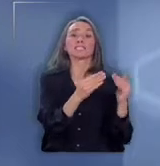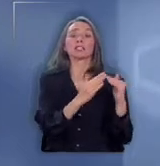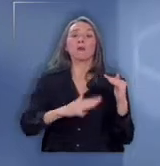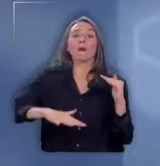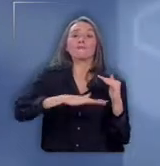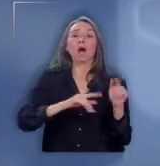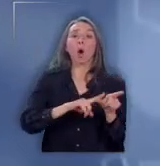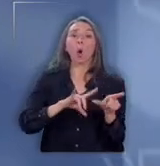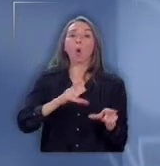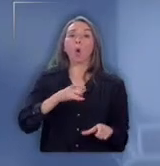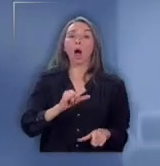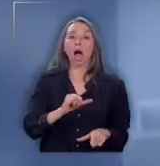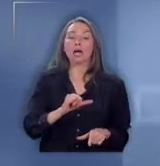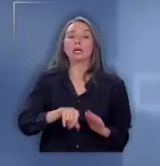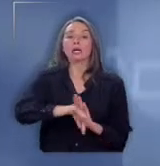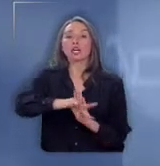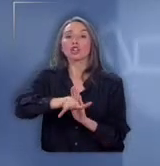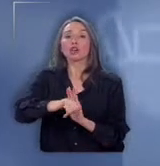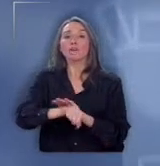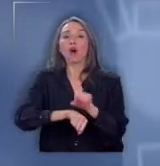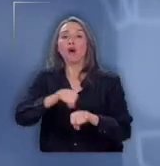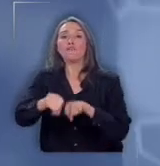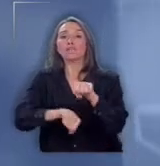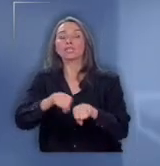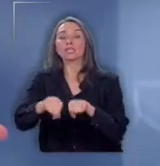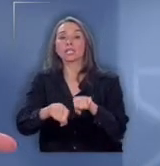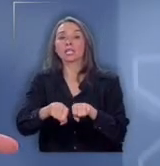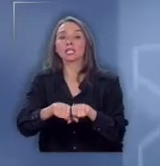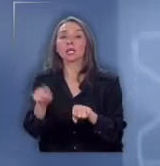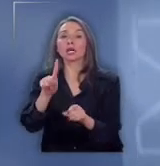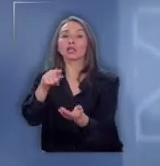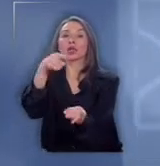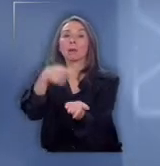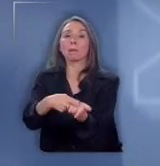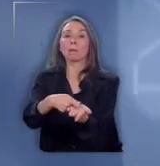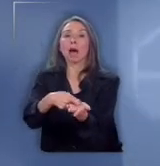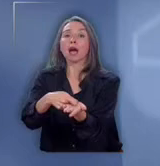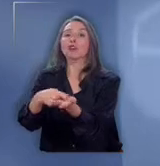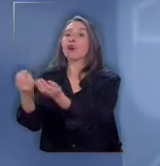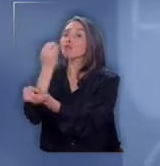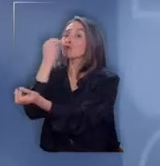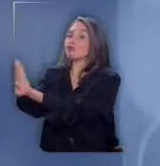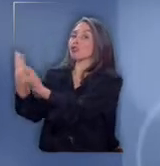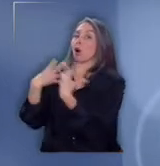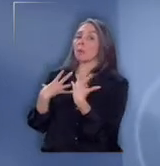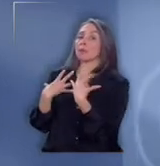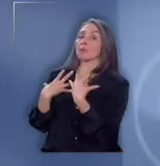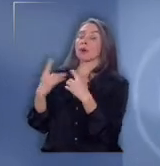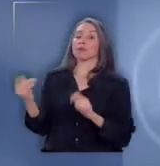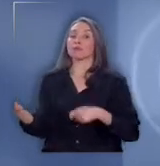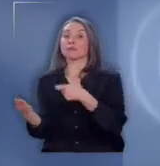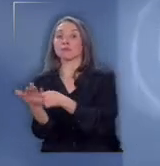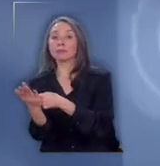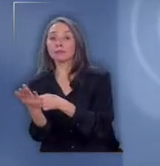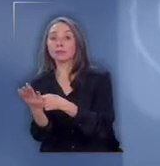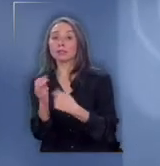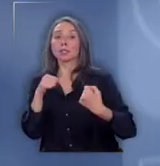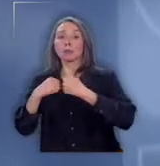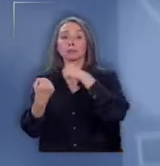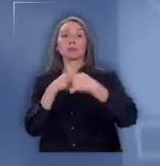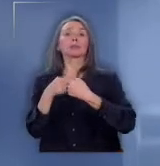yungay todo por el supuesto robo de una bicicleta y además el no pago de un servicio este enfrentamiento estuvo marcado por